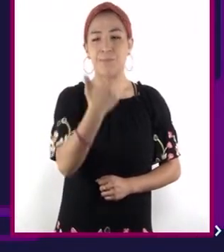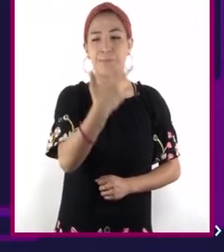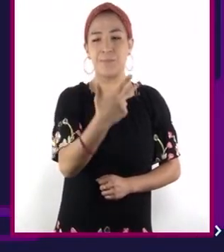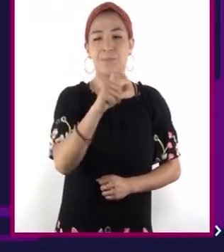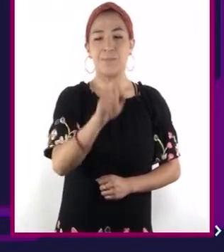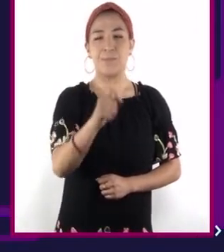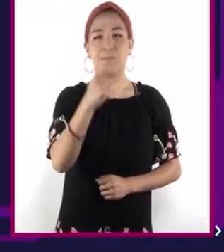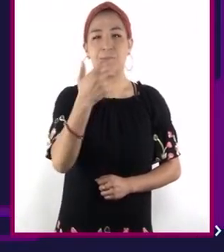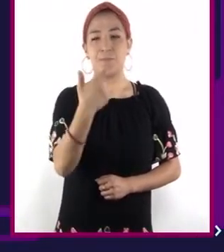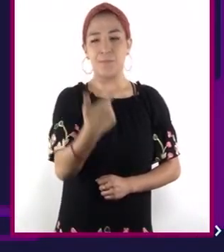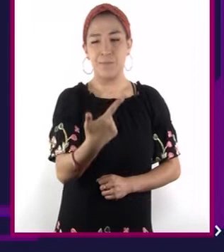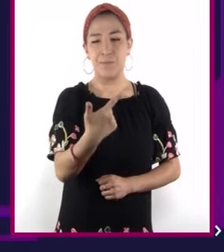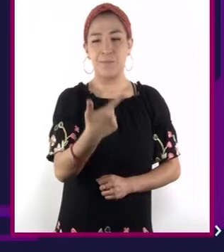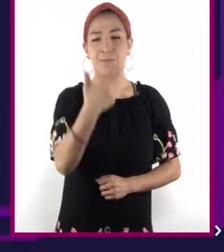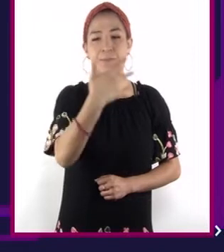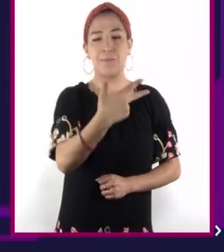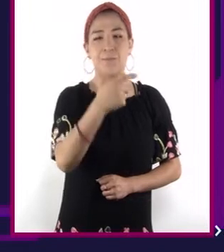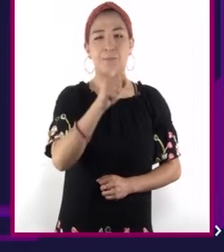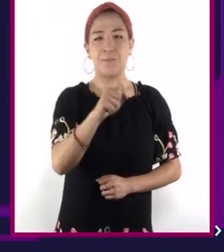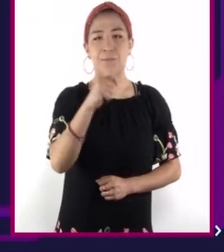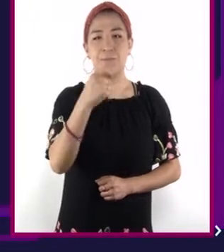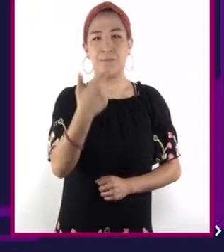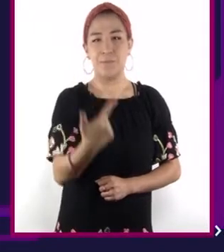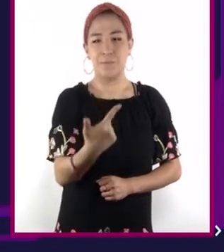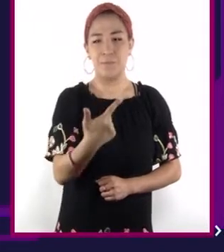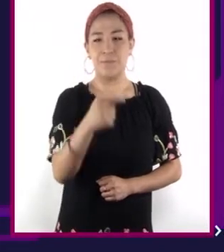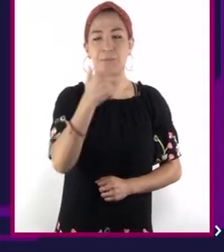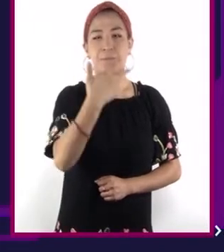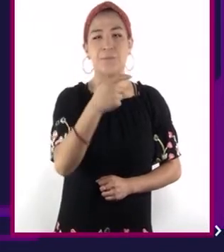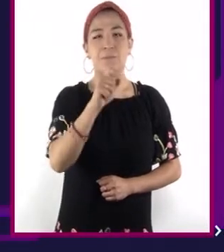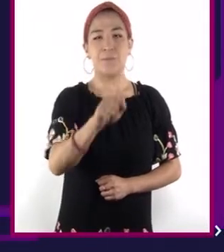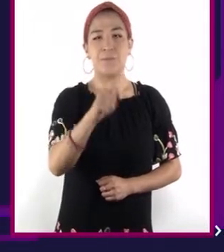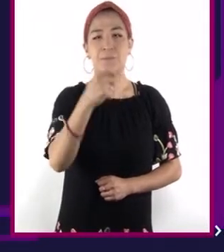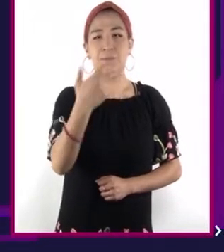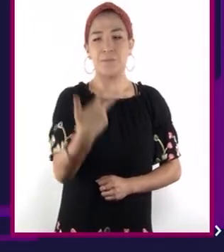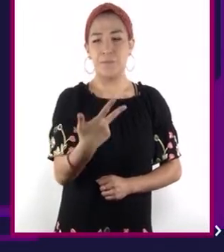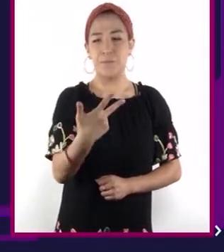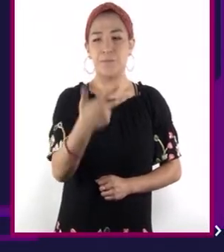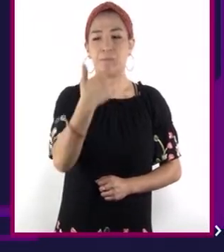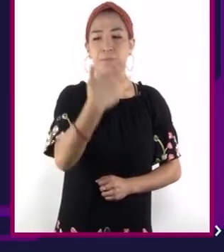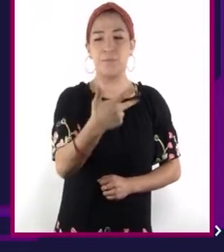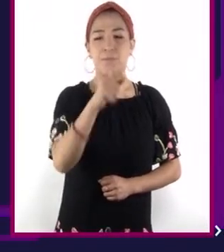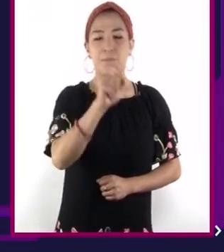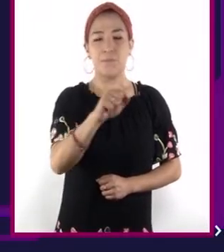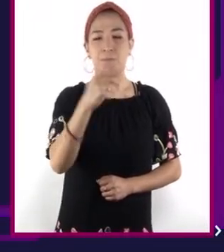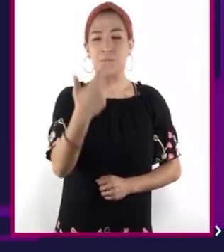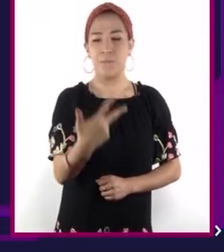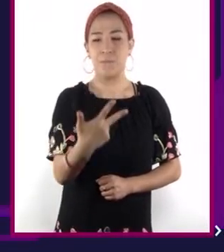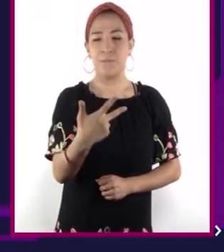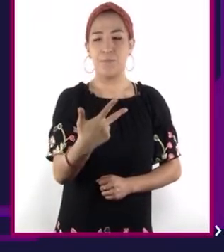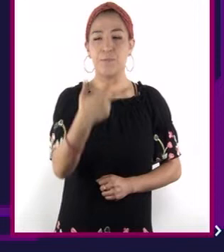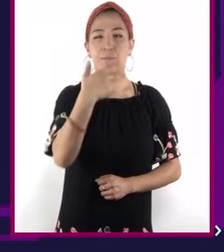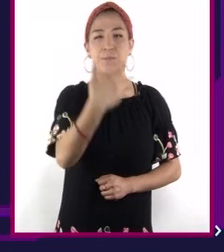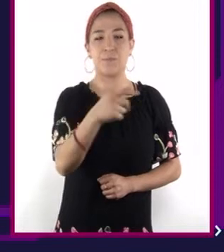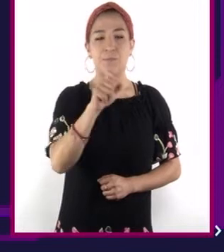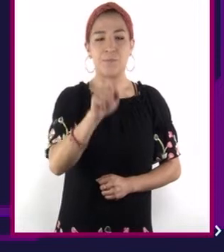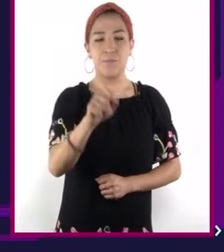8.7, 8.7, 8.7, 8.8,